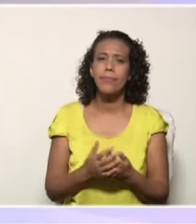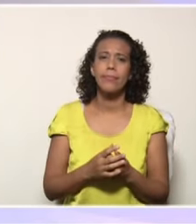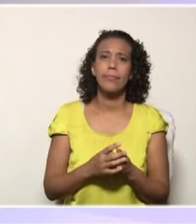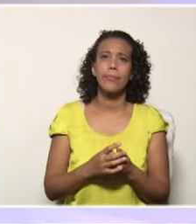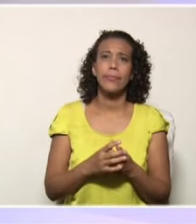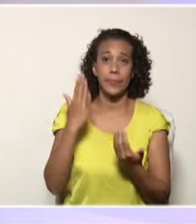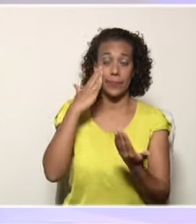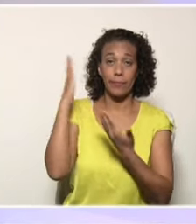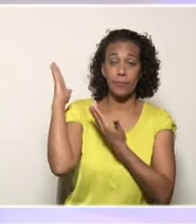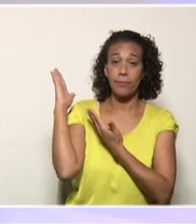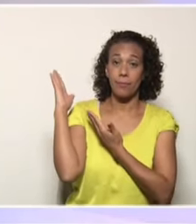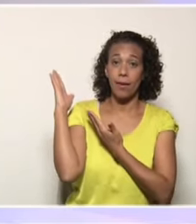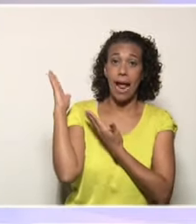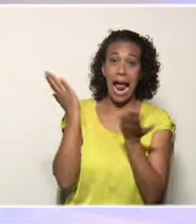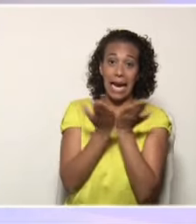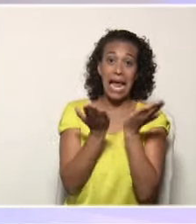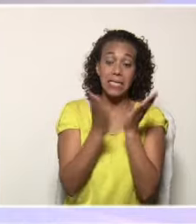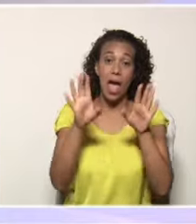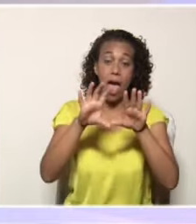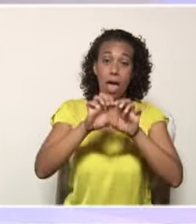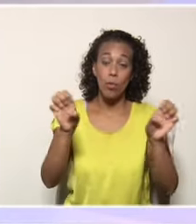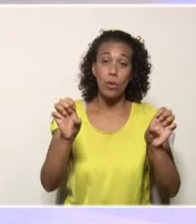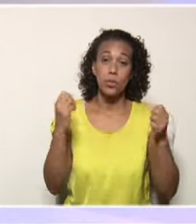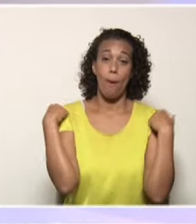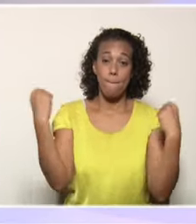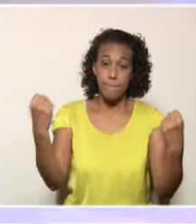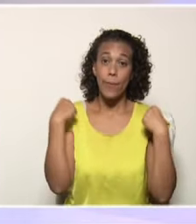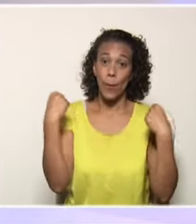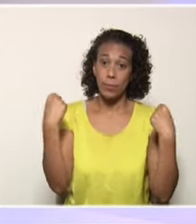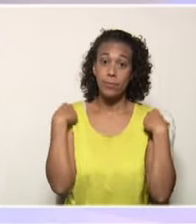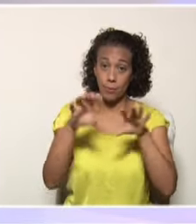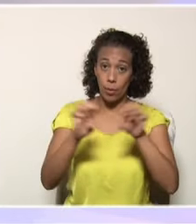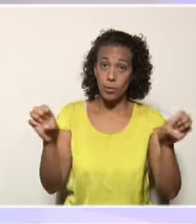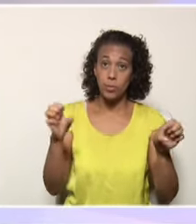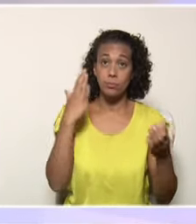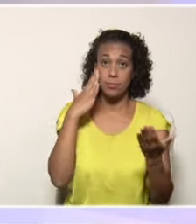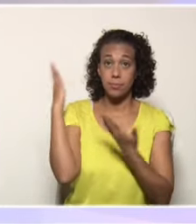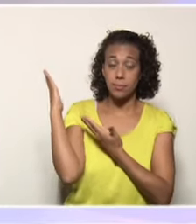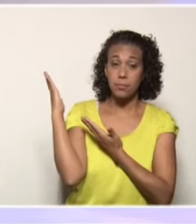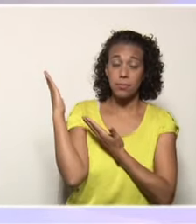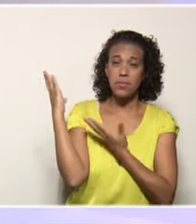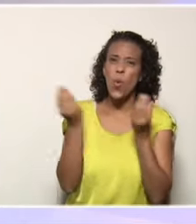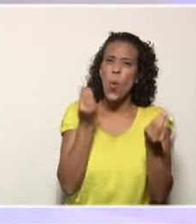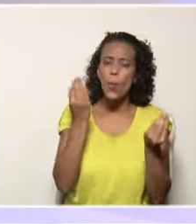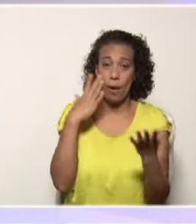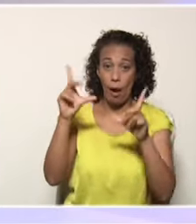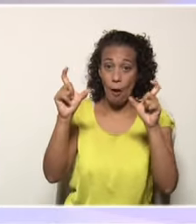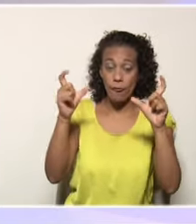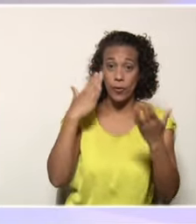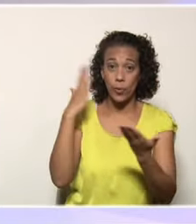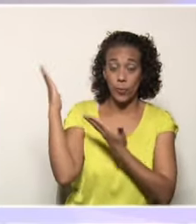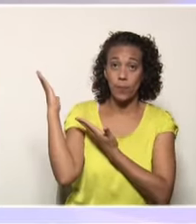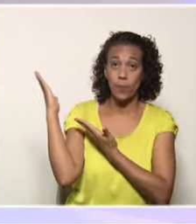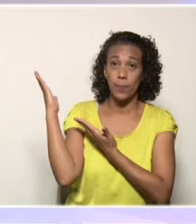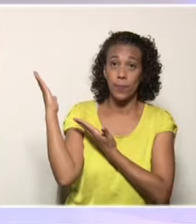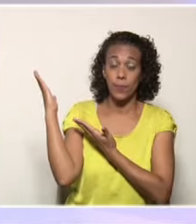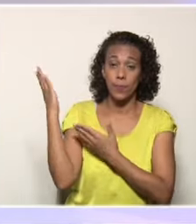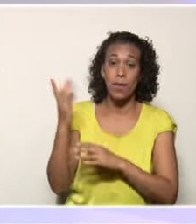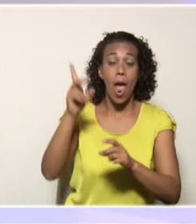tenemos acá, esta es la clase de educación física, aquí vemos cómo